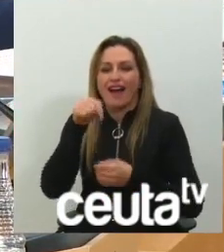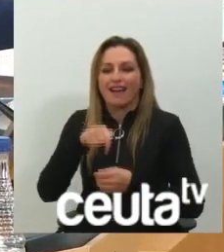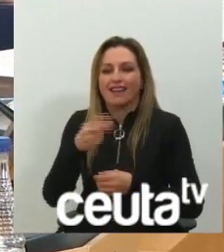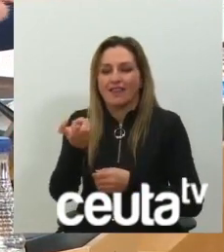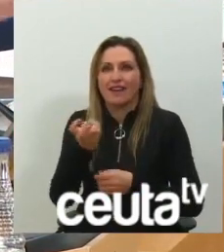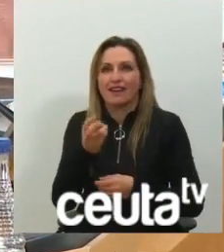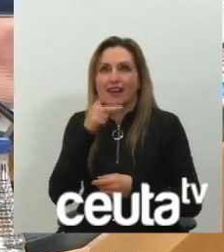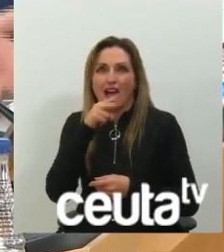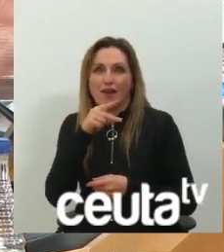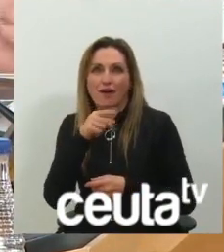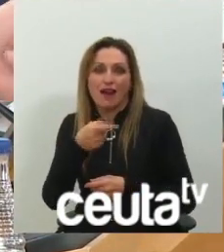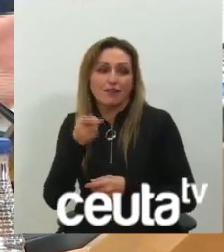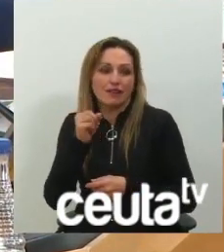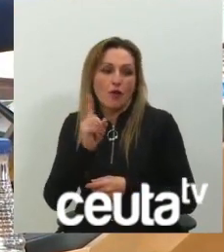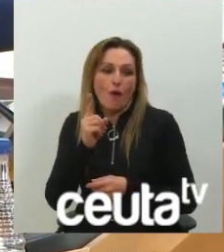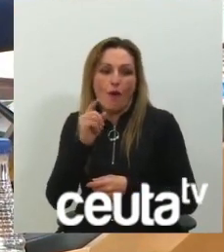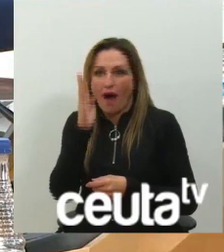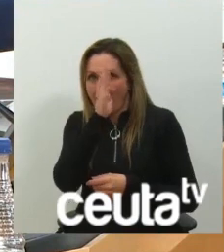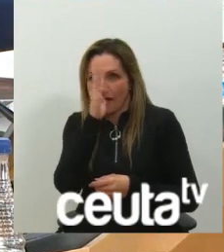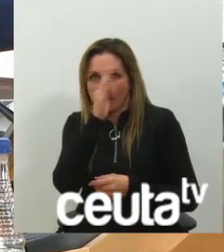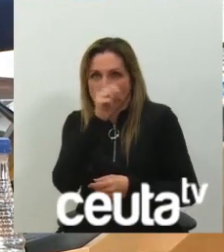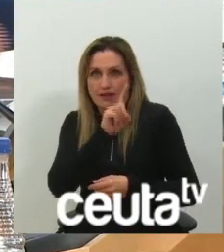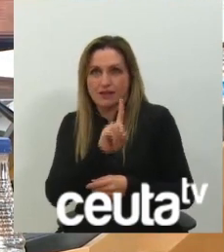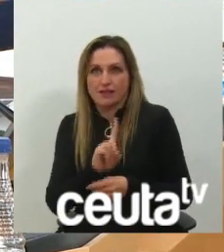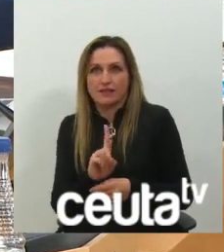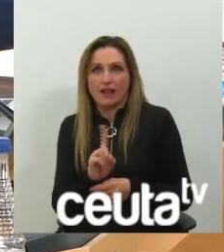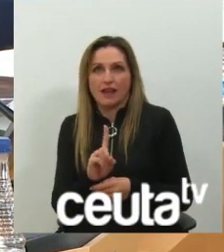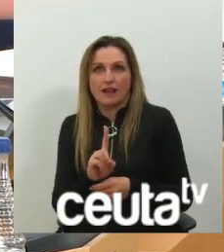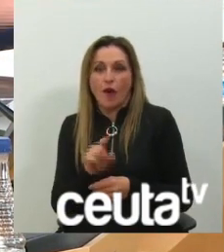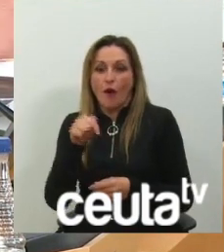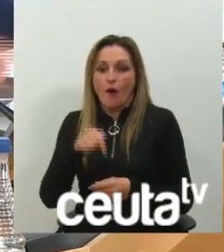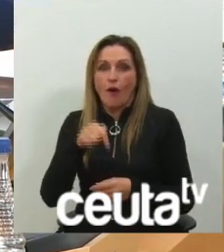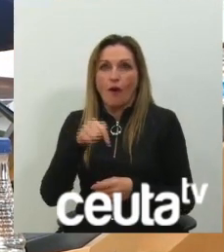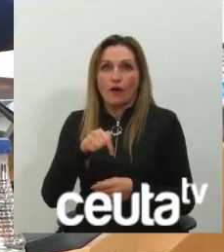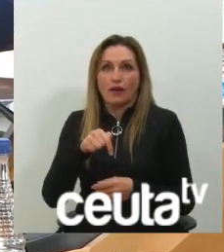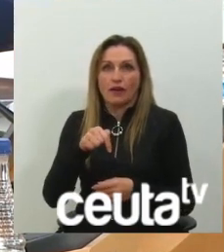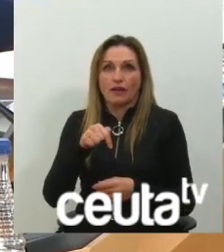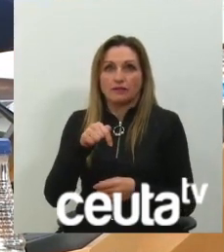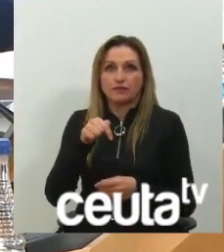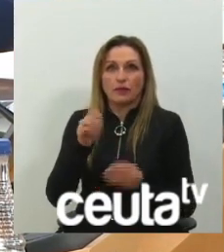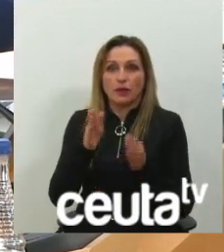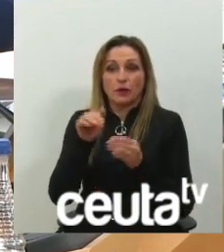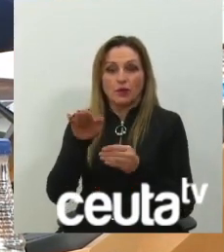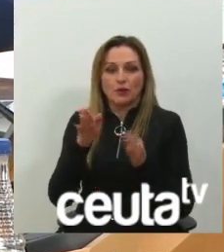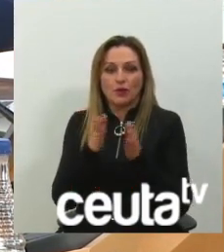no hacerlo creación no esconderse que habla hoy manuel hernández de usted